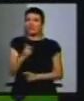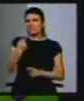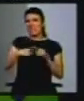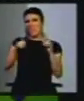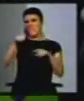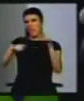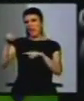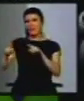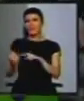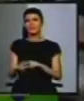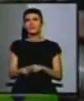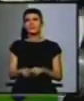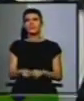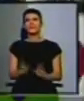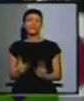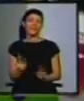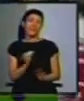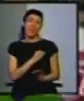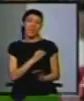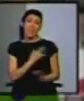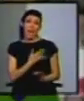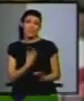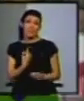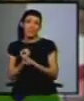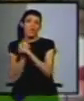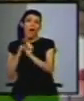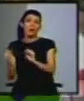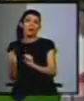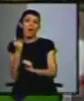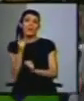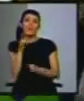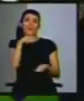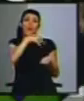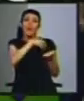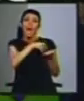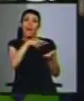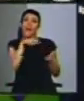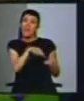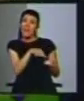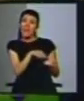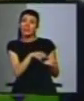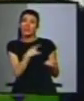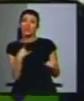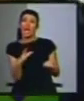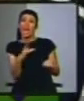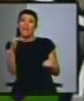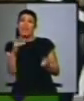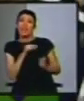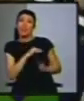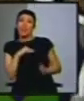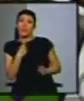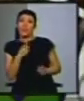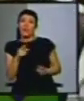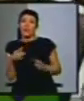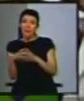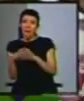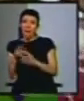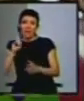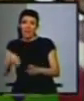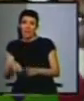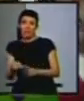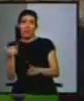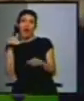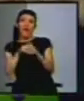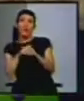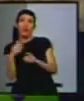dispares. Es siempre una lástima que renuncie un parlamentario que se ha elegido con el nombre del partido y con los